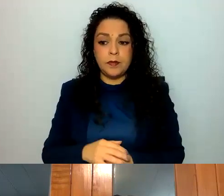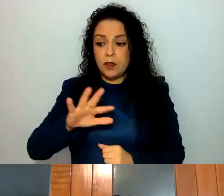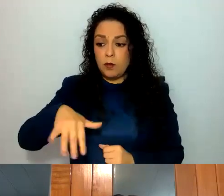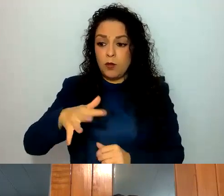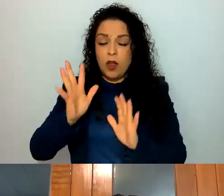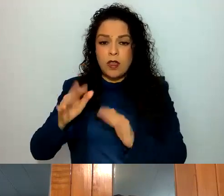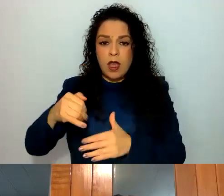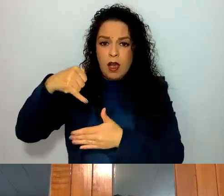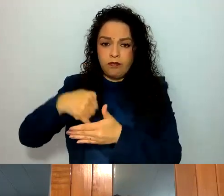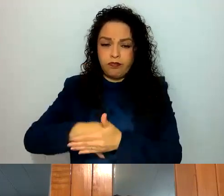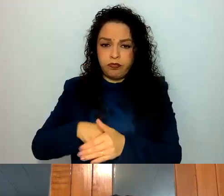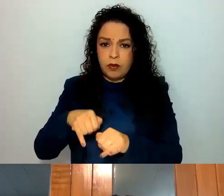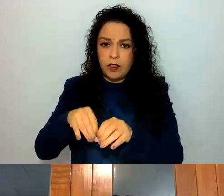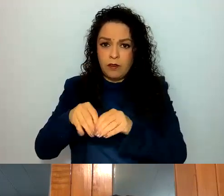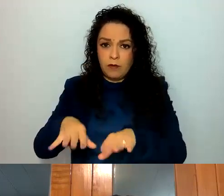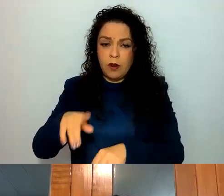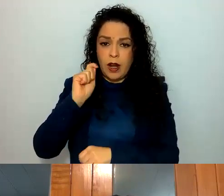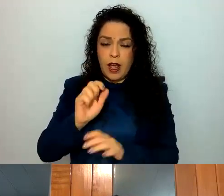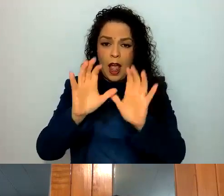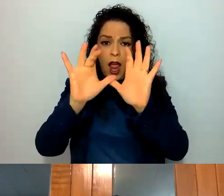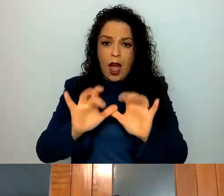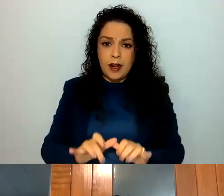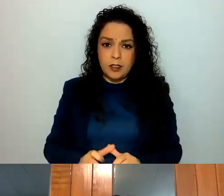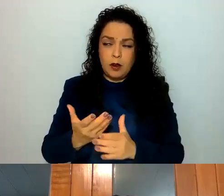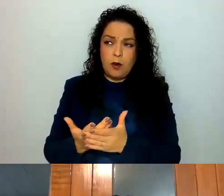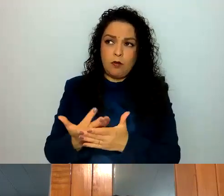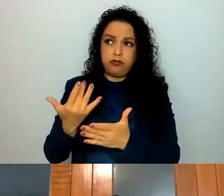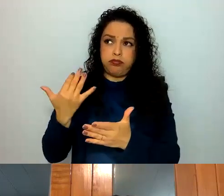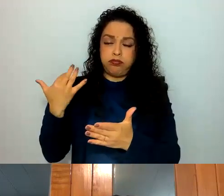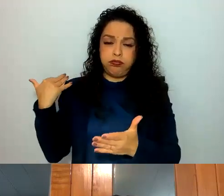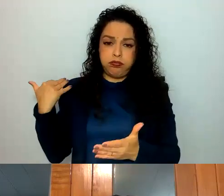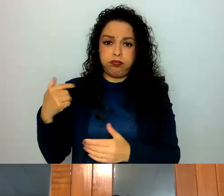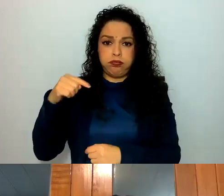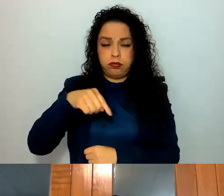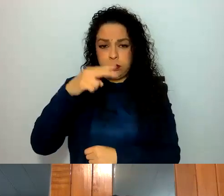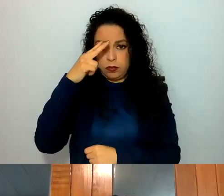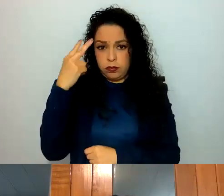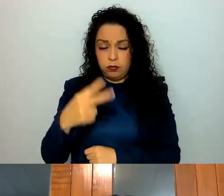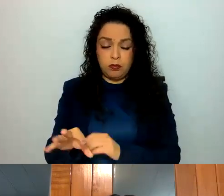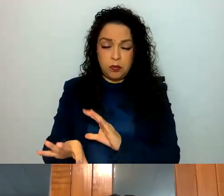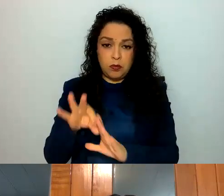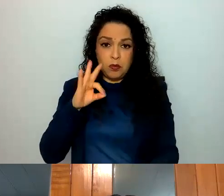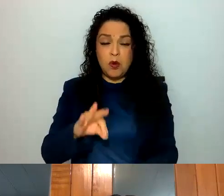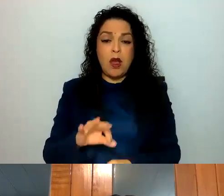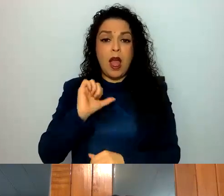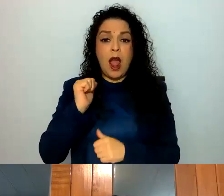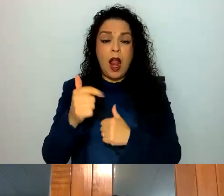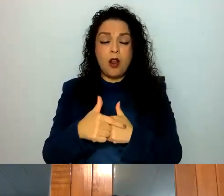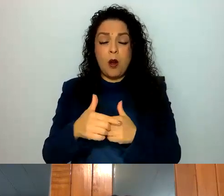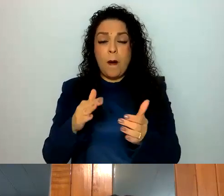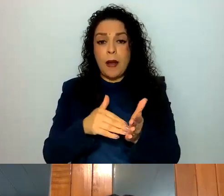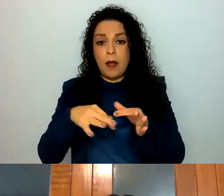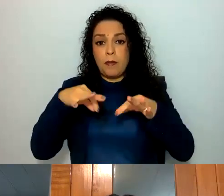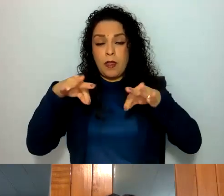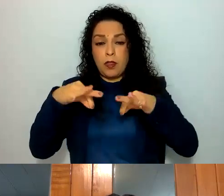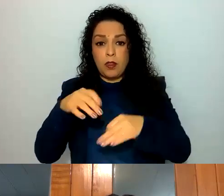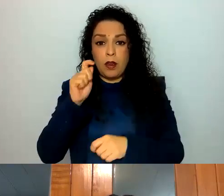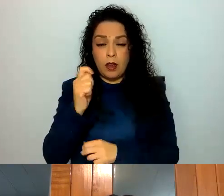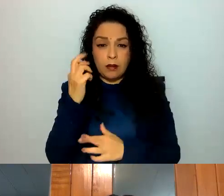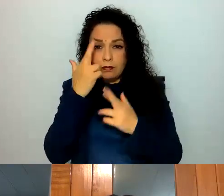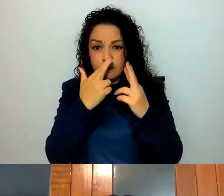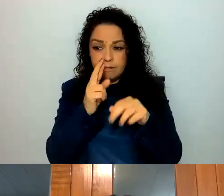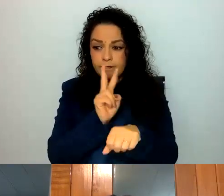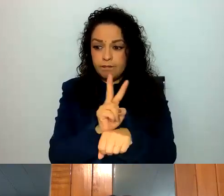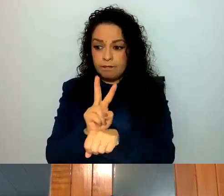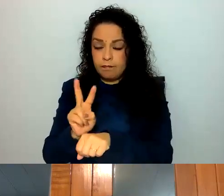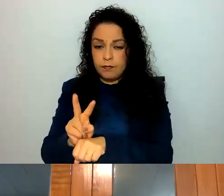y minuciosa realizada en el archivo histórico del proceso parlamentario y toda vez que no fue localizado algún documento donde conste el seguimiento o revisión de a